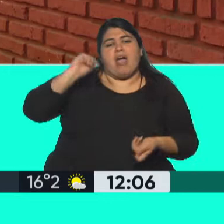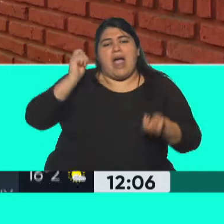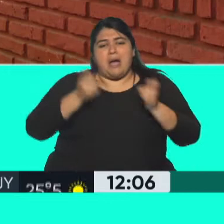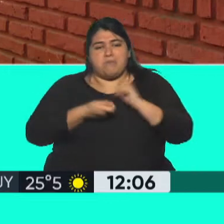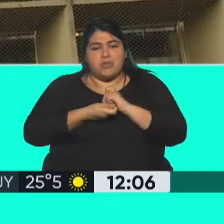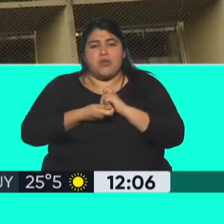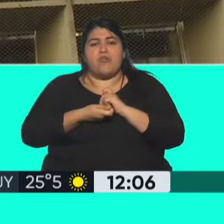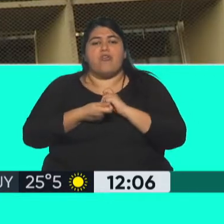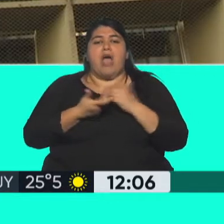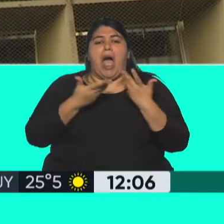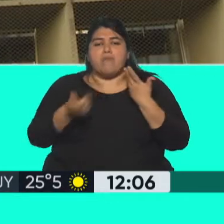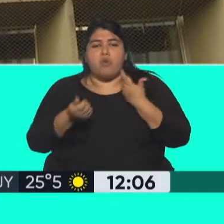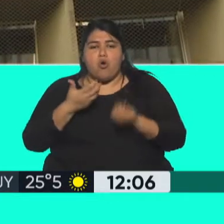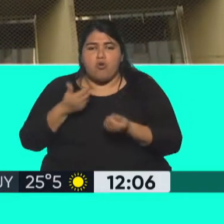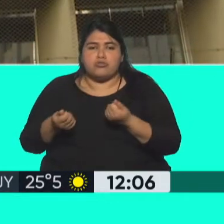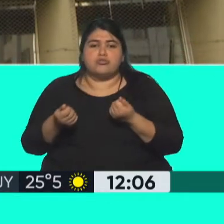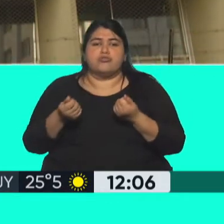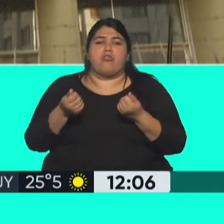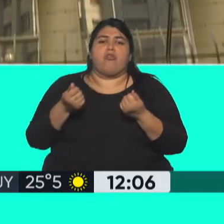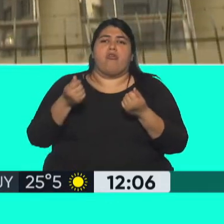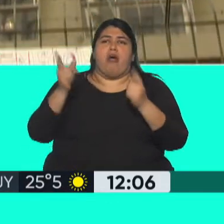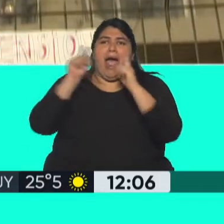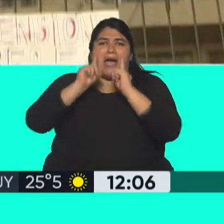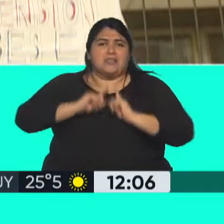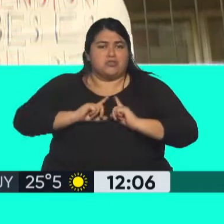Esperamos los aplausos, pero no se escucha.